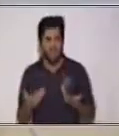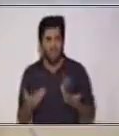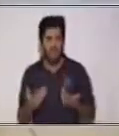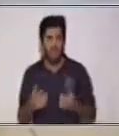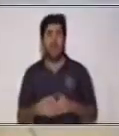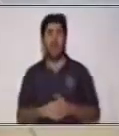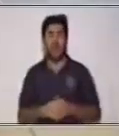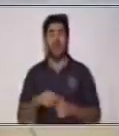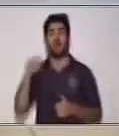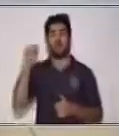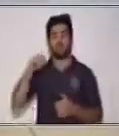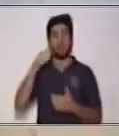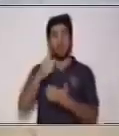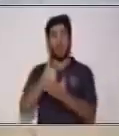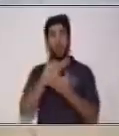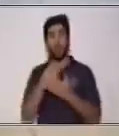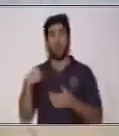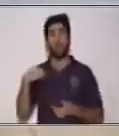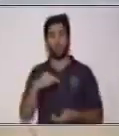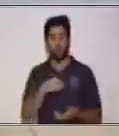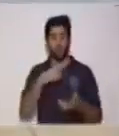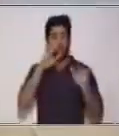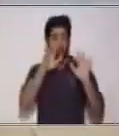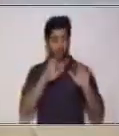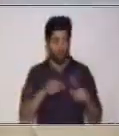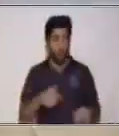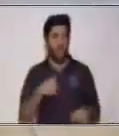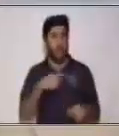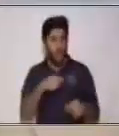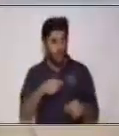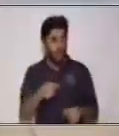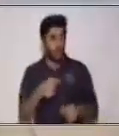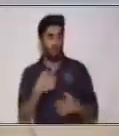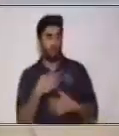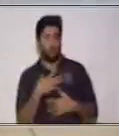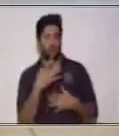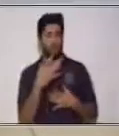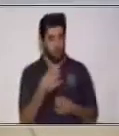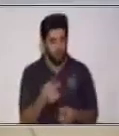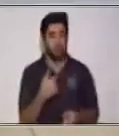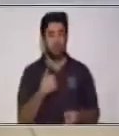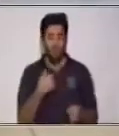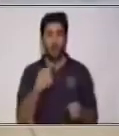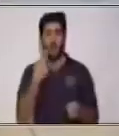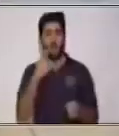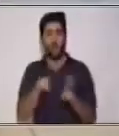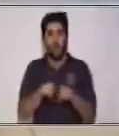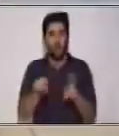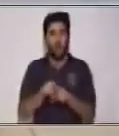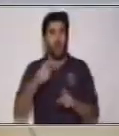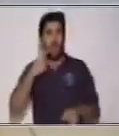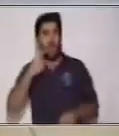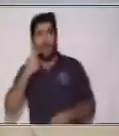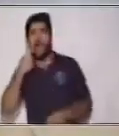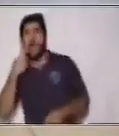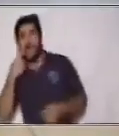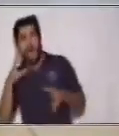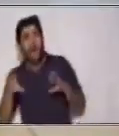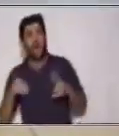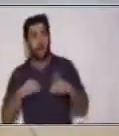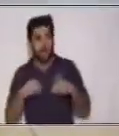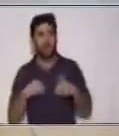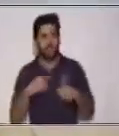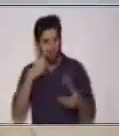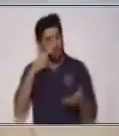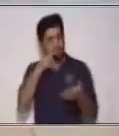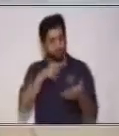apelativa nos ayuda a convencer al, ¿a quién? Al lector. Excelente. Muy bien. Entonces, como